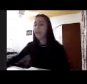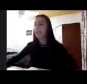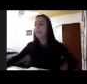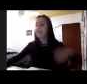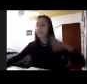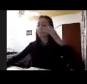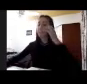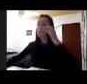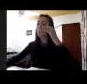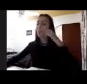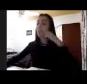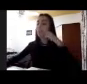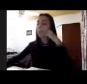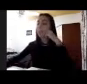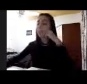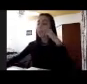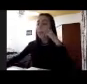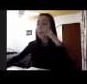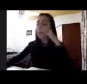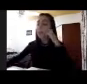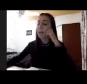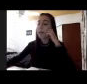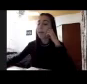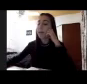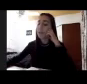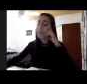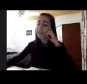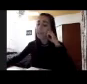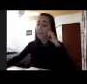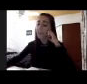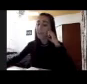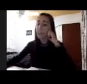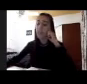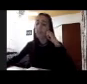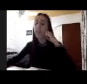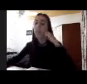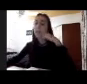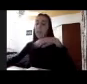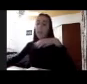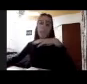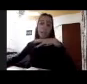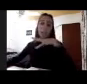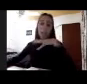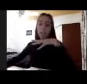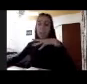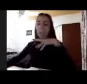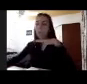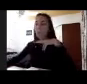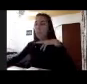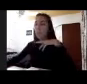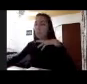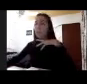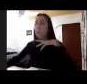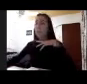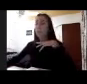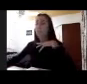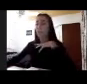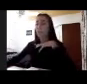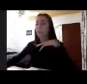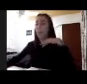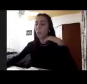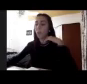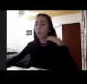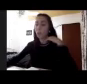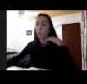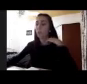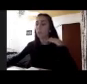Acá en este detalle también se puede ver la diferencia de alturas para generar otras situaciones, qué me